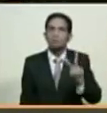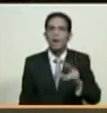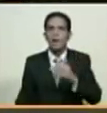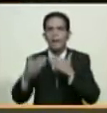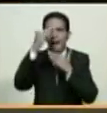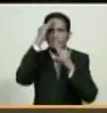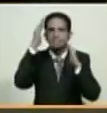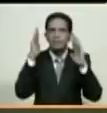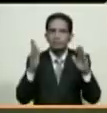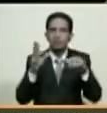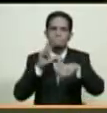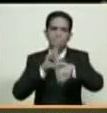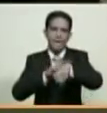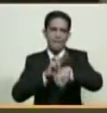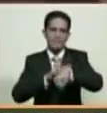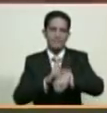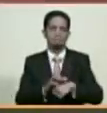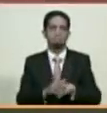306 intervenciones quirúrgicas.